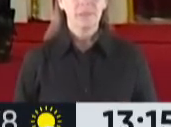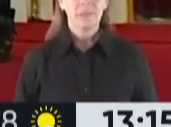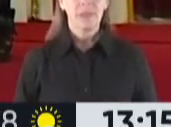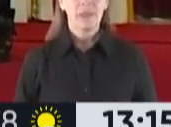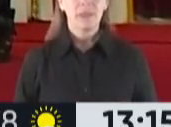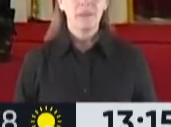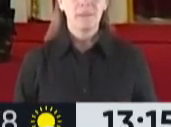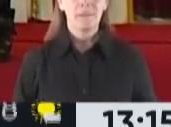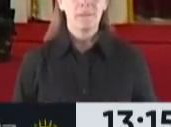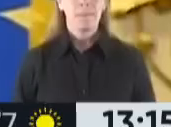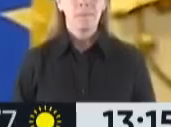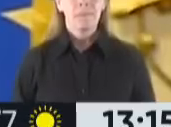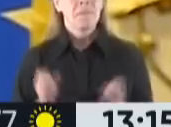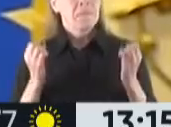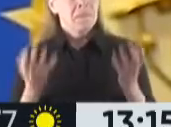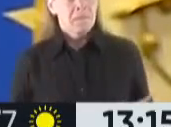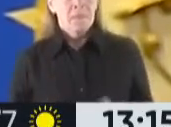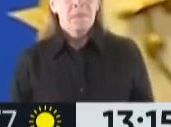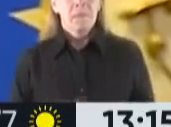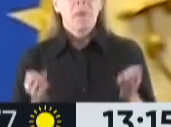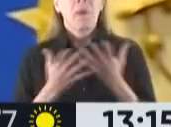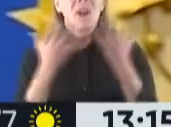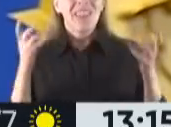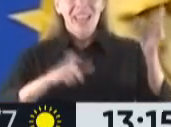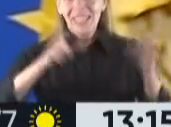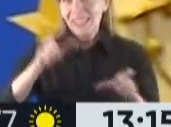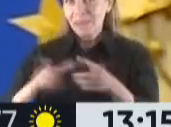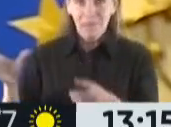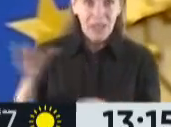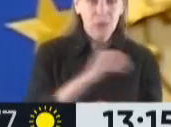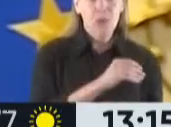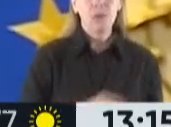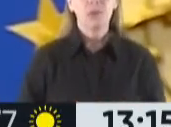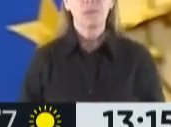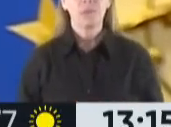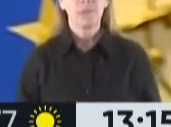Fernández. Muy bien, buenos días a todos y a todas.